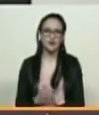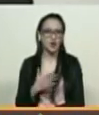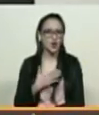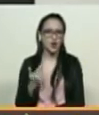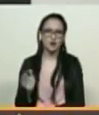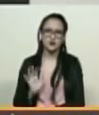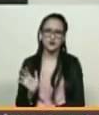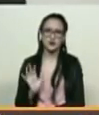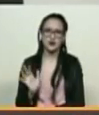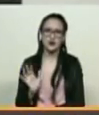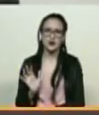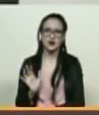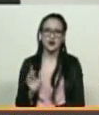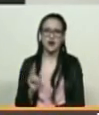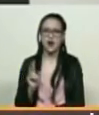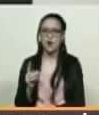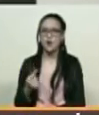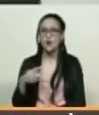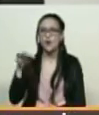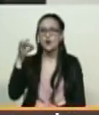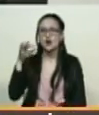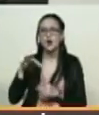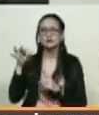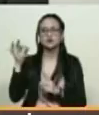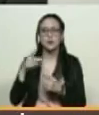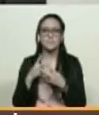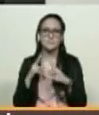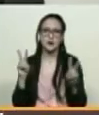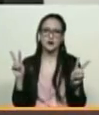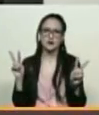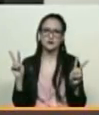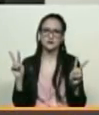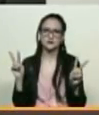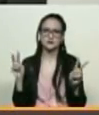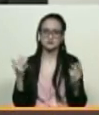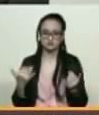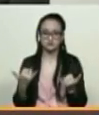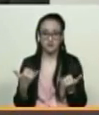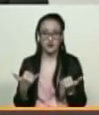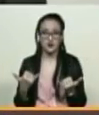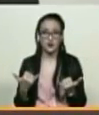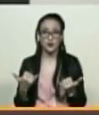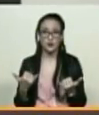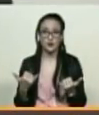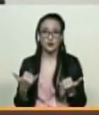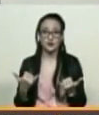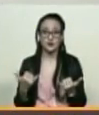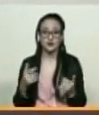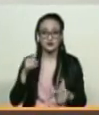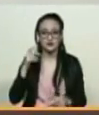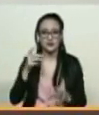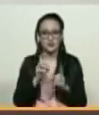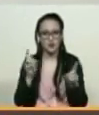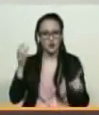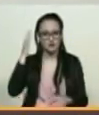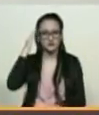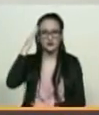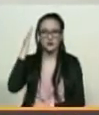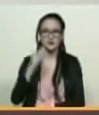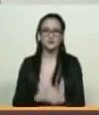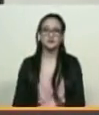negar la única opción de paz que conocemos y reconocemos los demócratas.